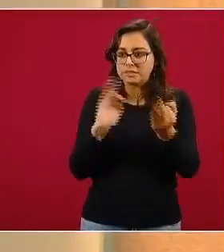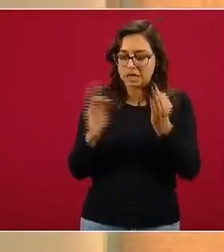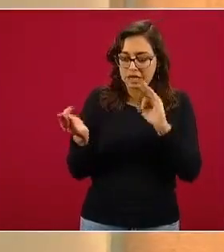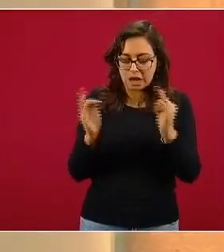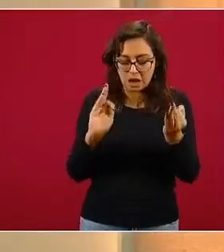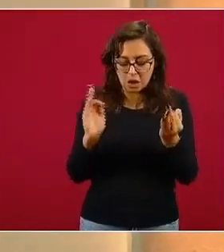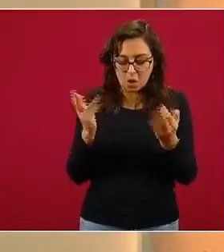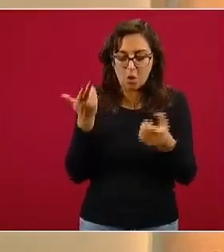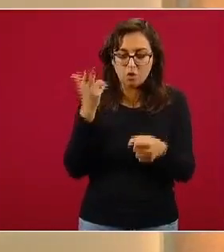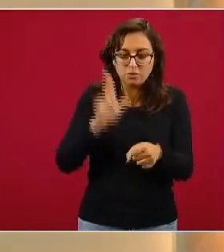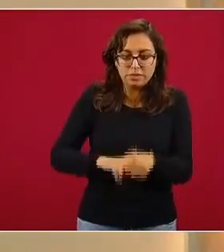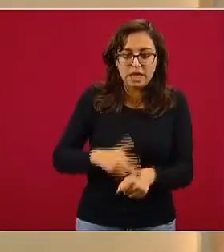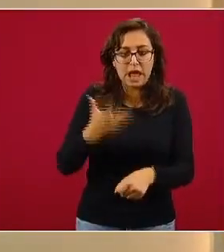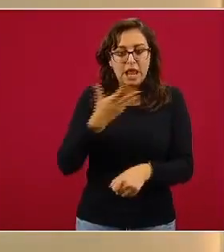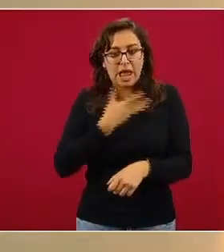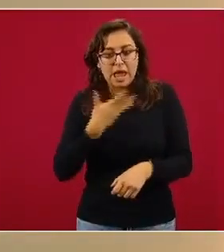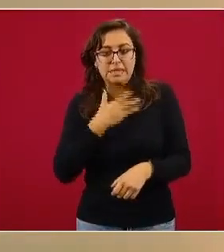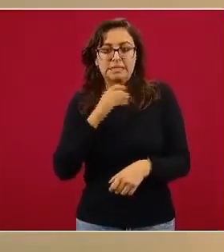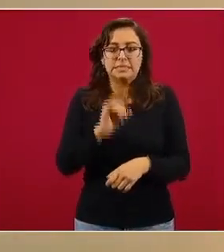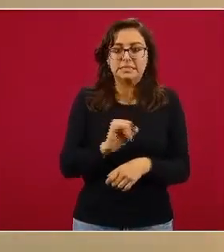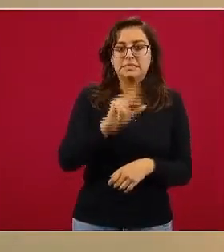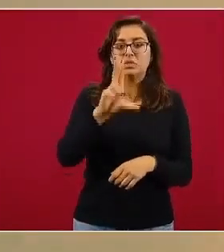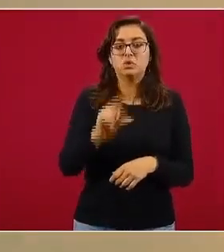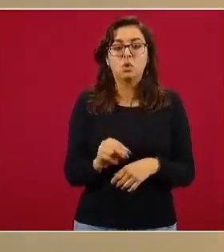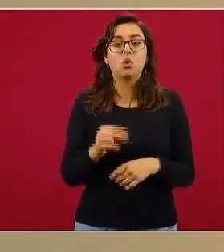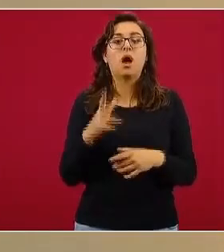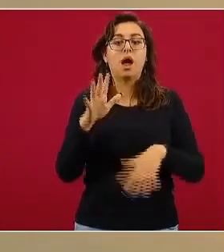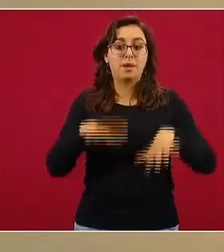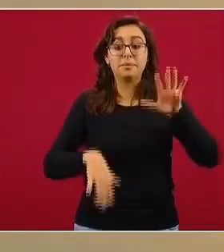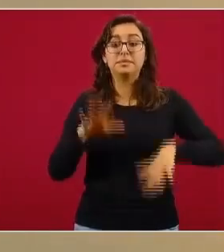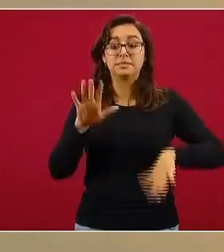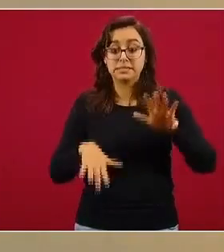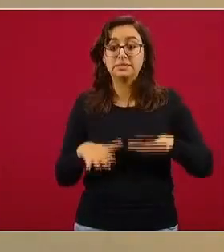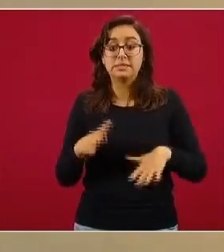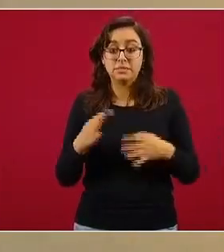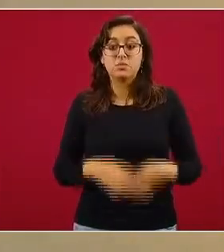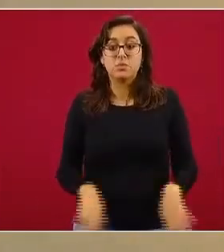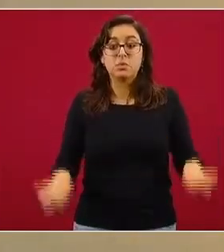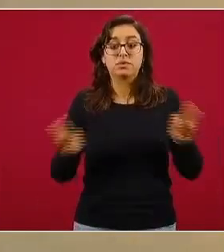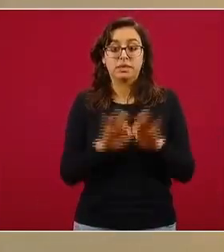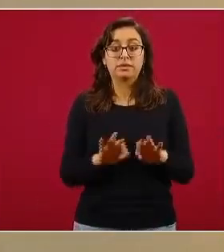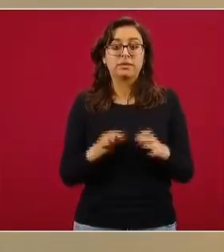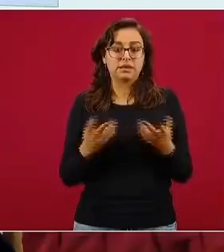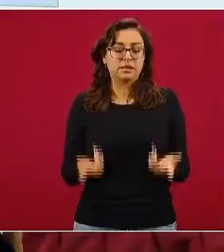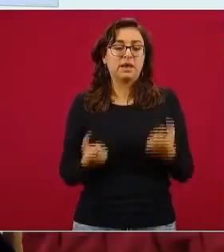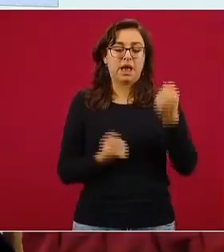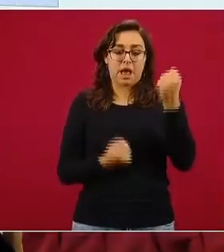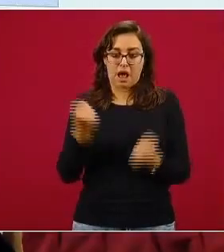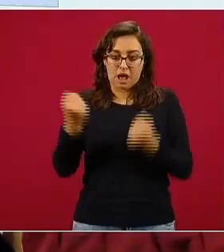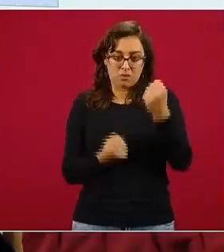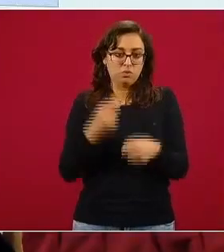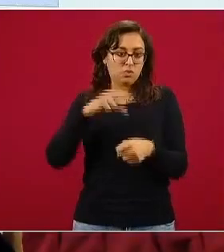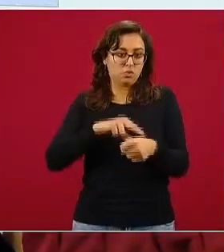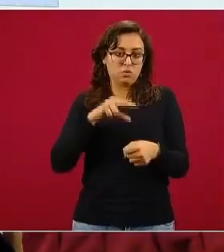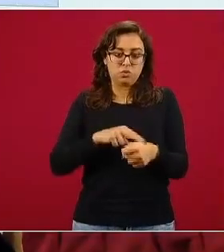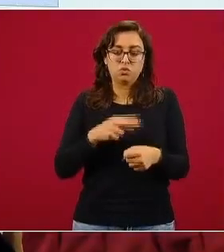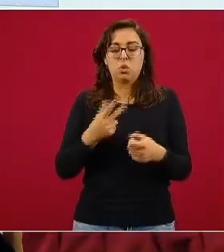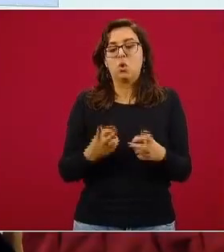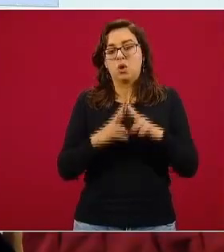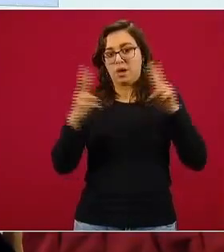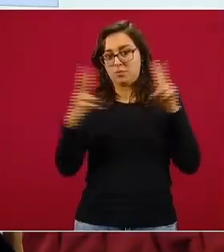caso, y ha habido ocasiones donde tenemos que echar mano de unidades hospitalarias móviles para que puedan tener atención